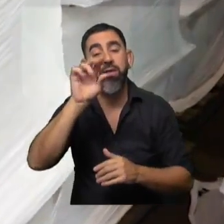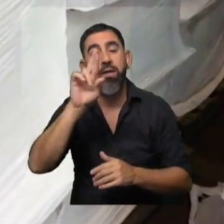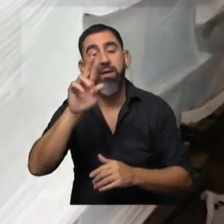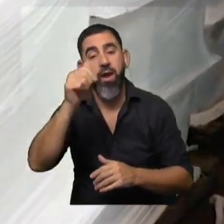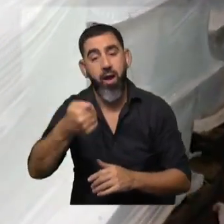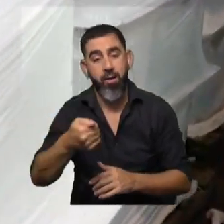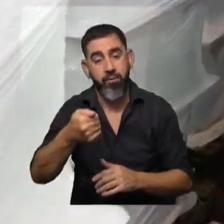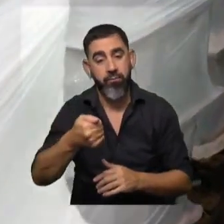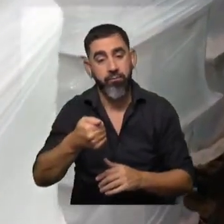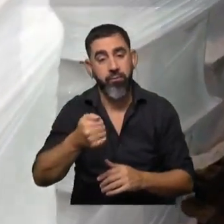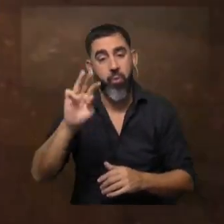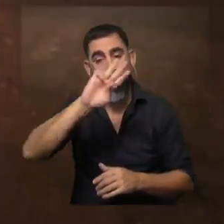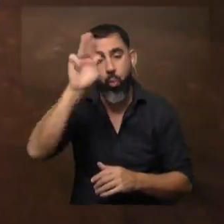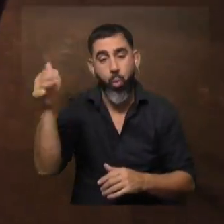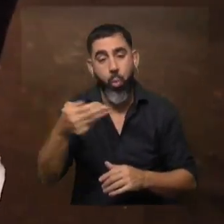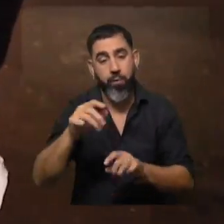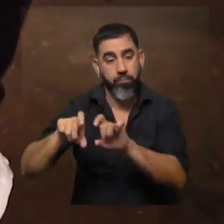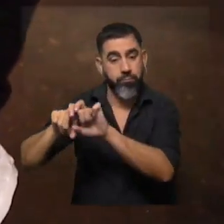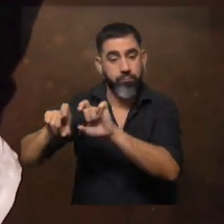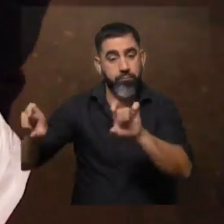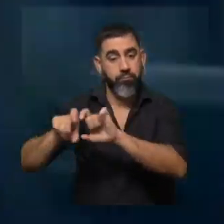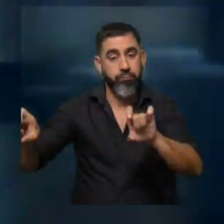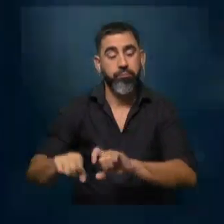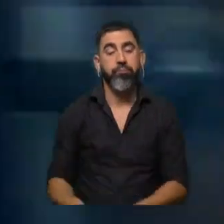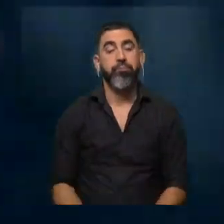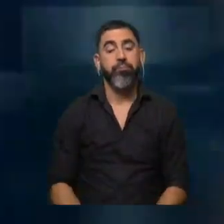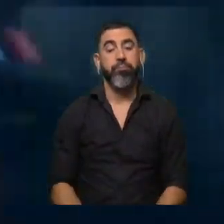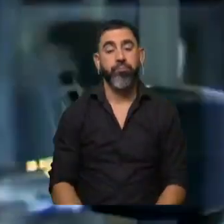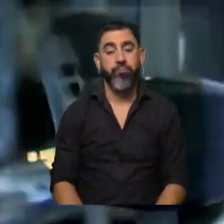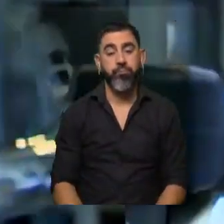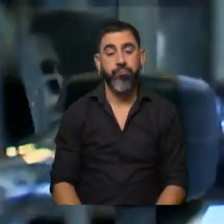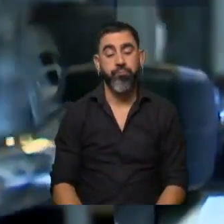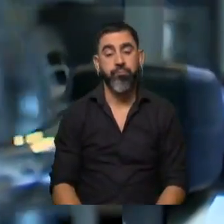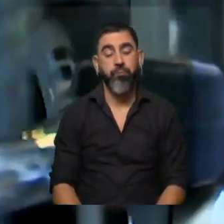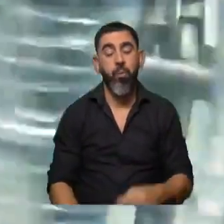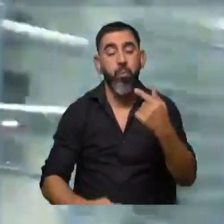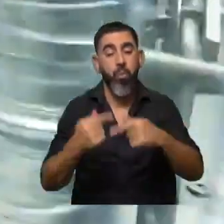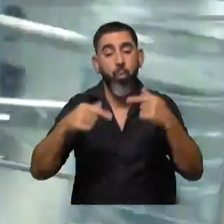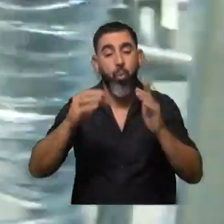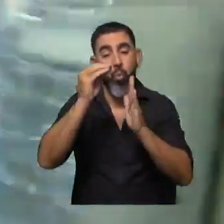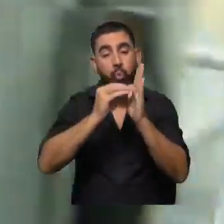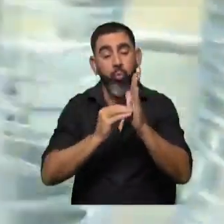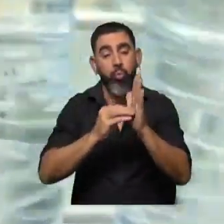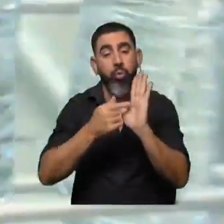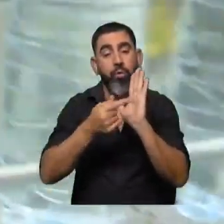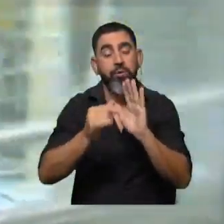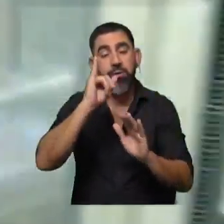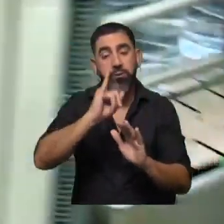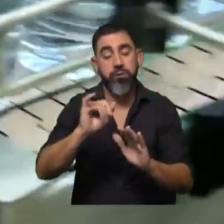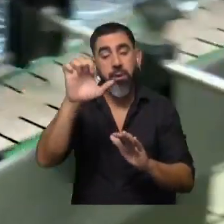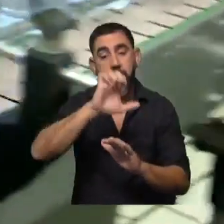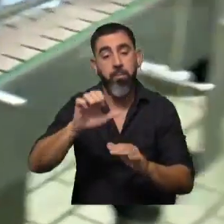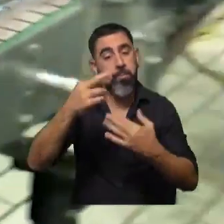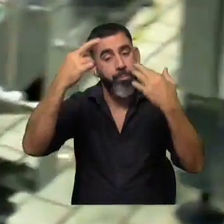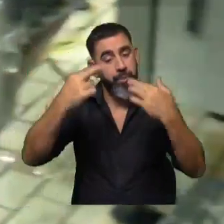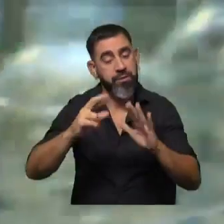IM.SRA. La web es la que estamos viendo en pantalla. Los productos registrados nos indican que existe una empresa en